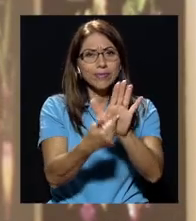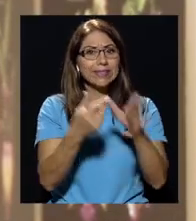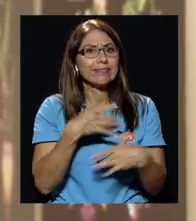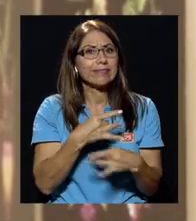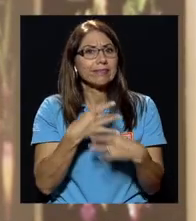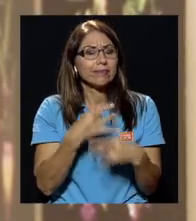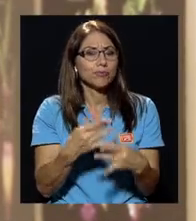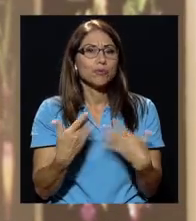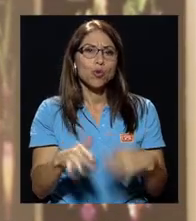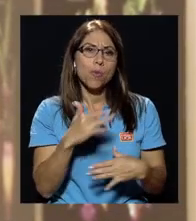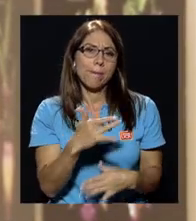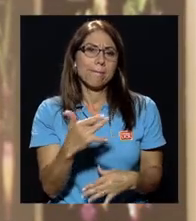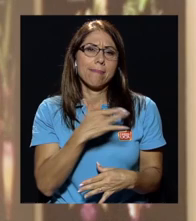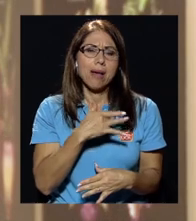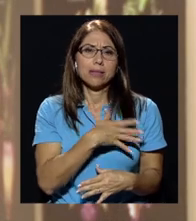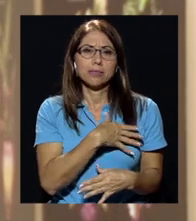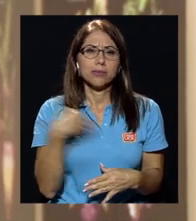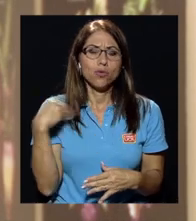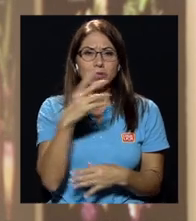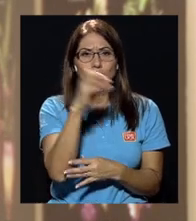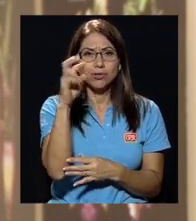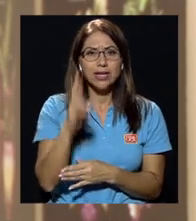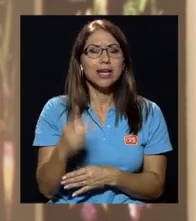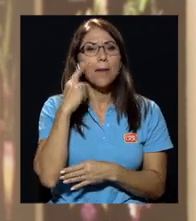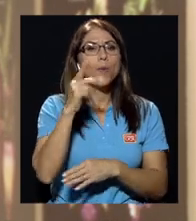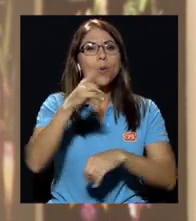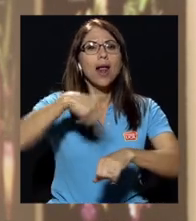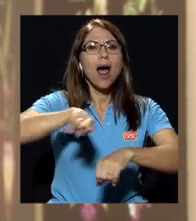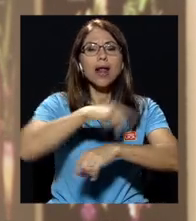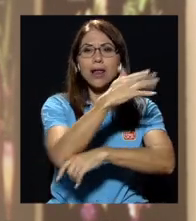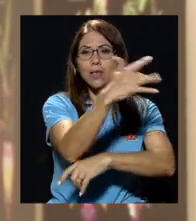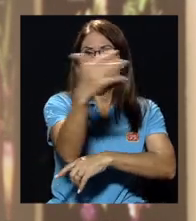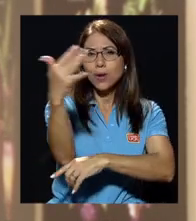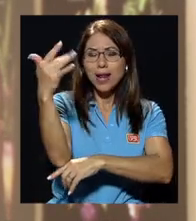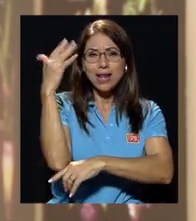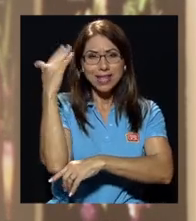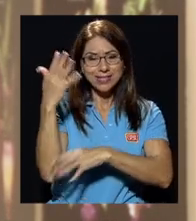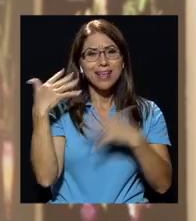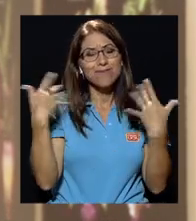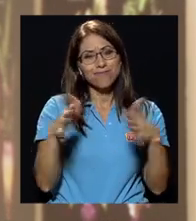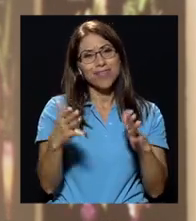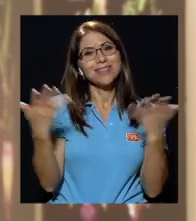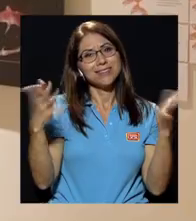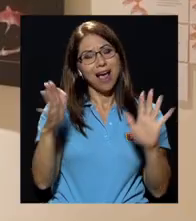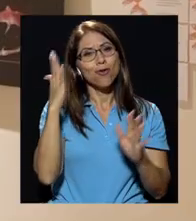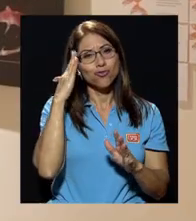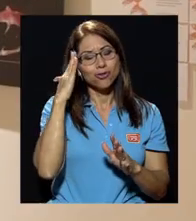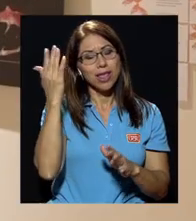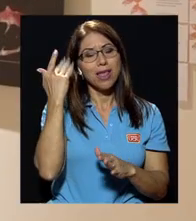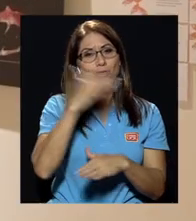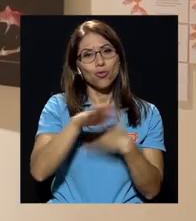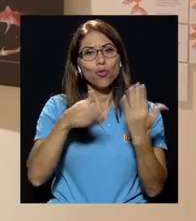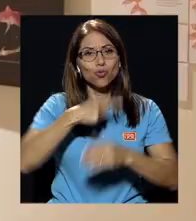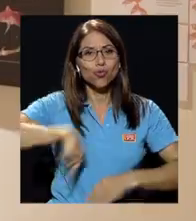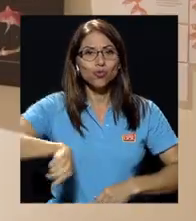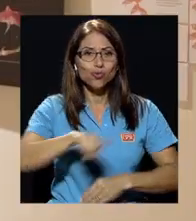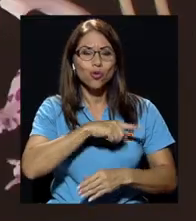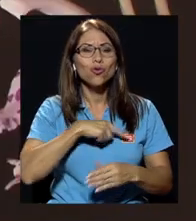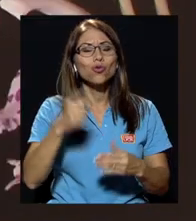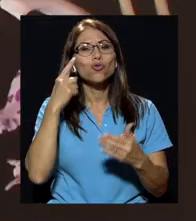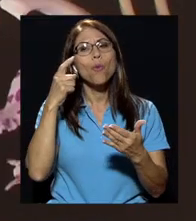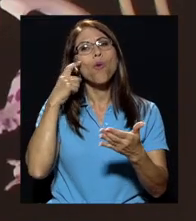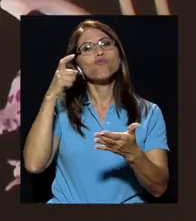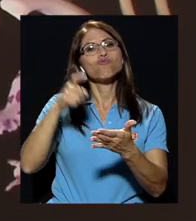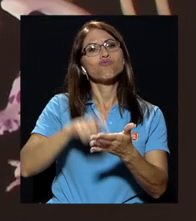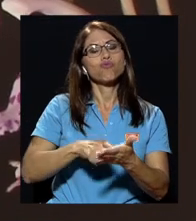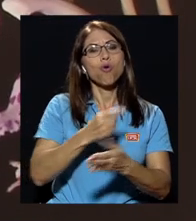de los costarricenses por la botánica exclusivamente en la ya conocida por todos nosotros culto a las orquídeas.